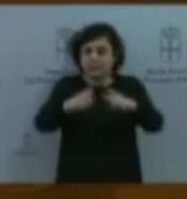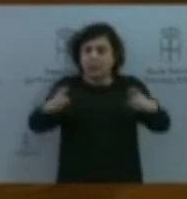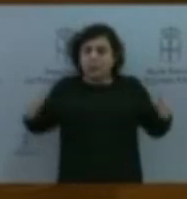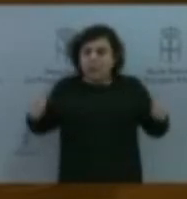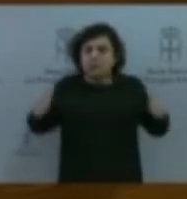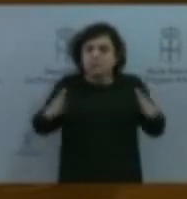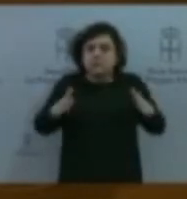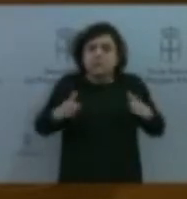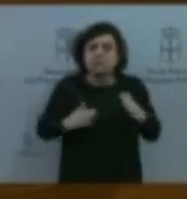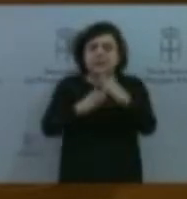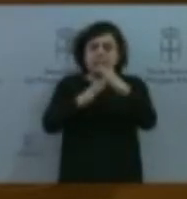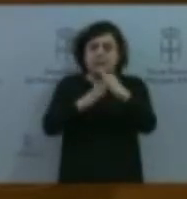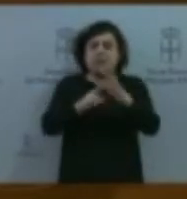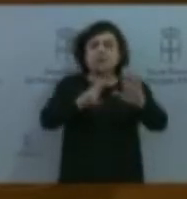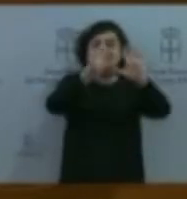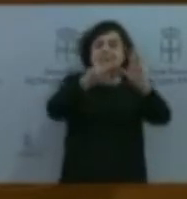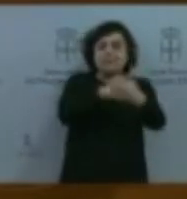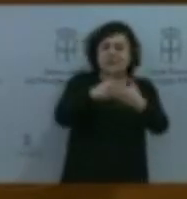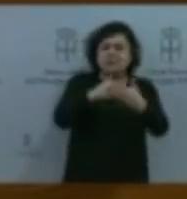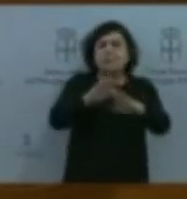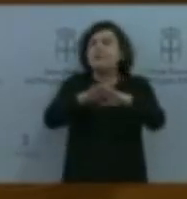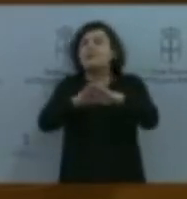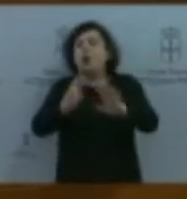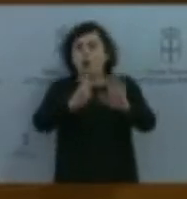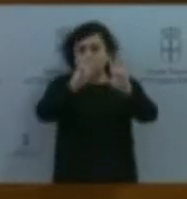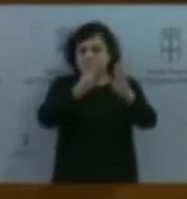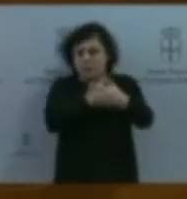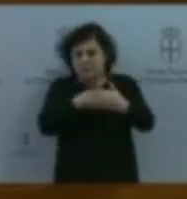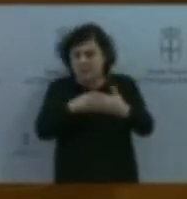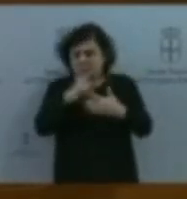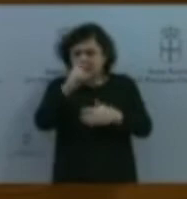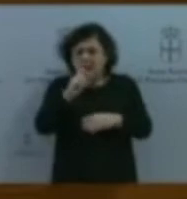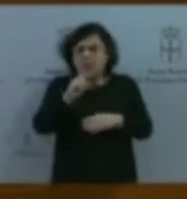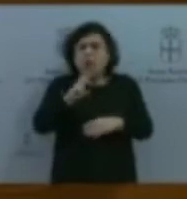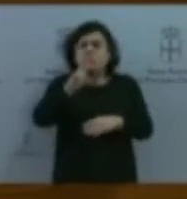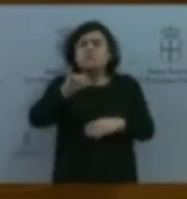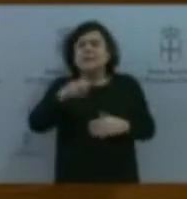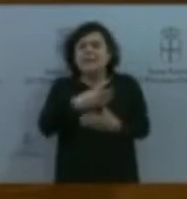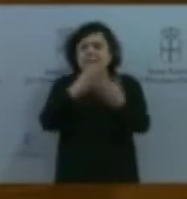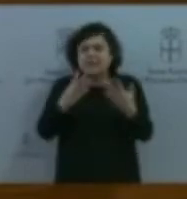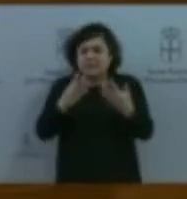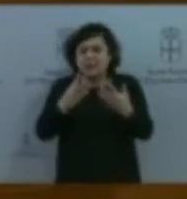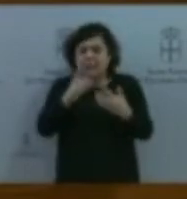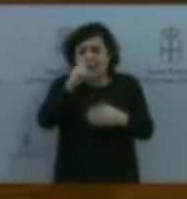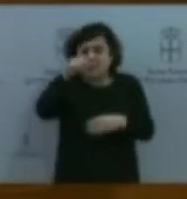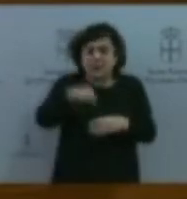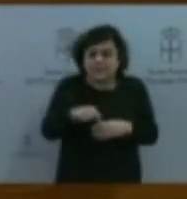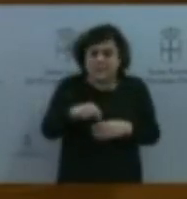perdón. 8 millones, el año 2019. Este año, 2020, se presupuestan 4 millones y ahora estamos a la espera.